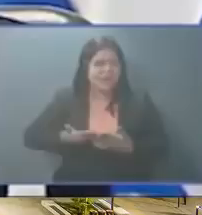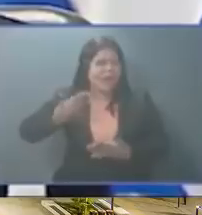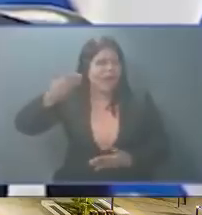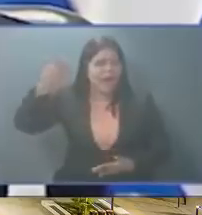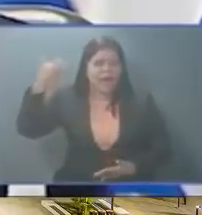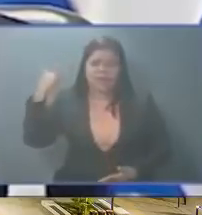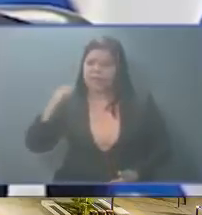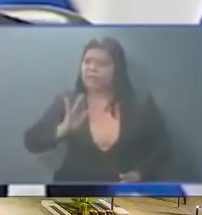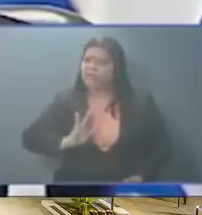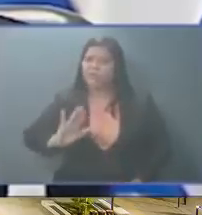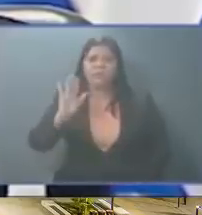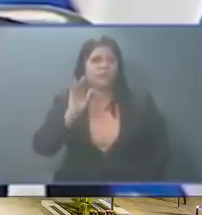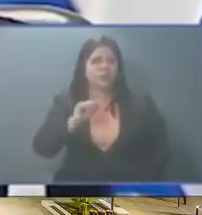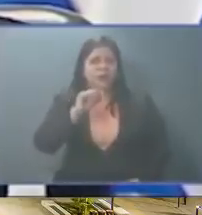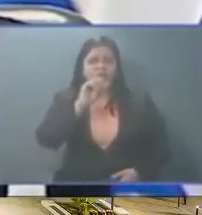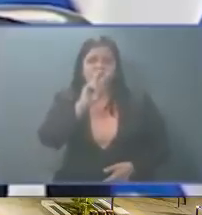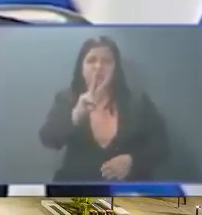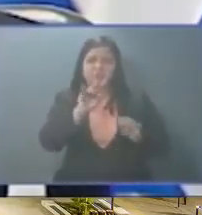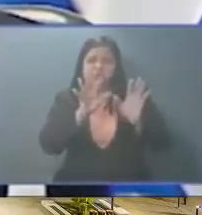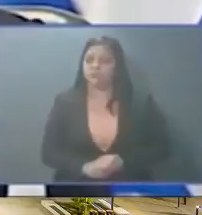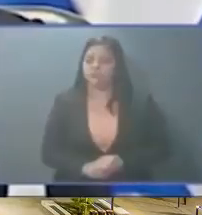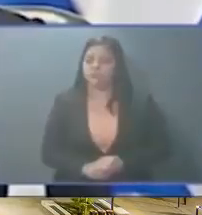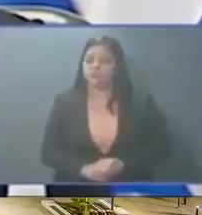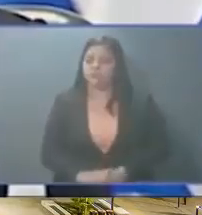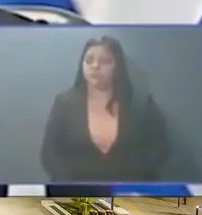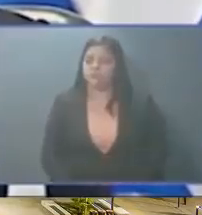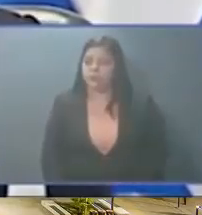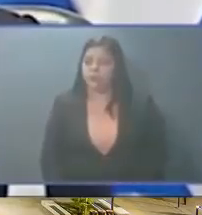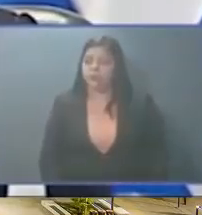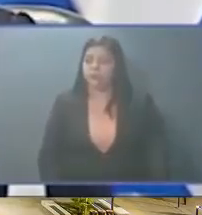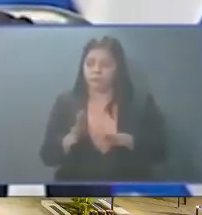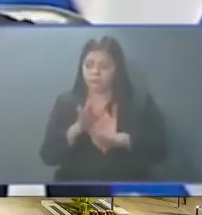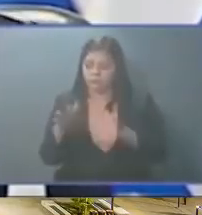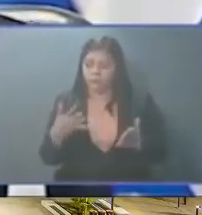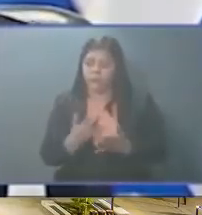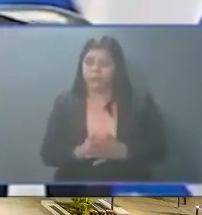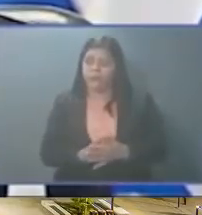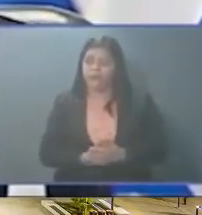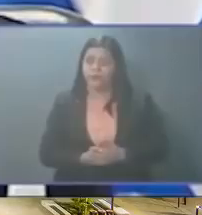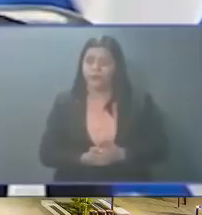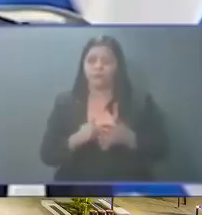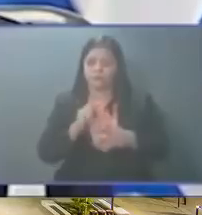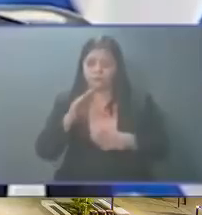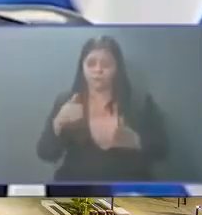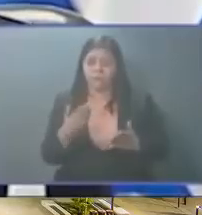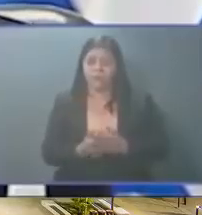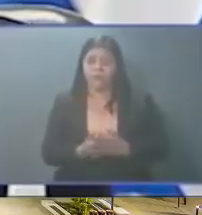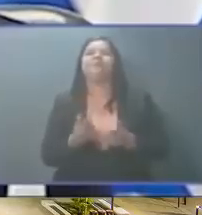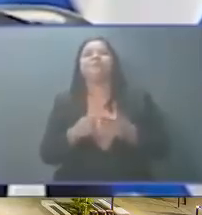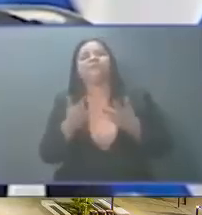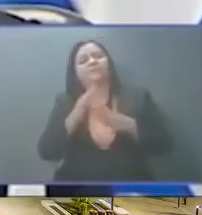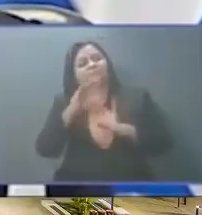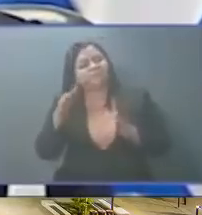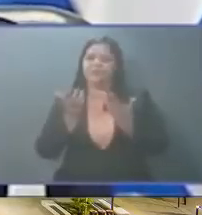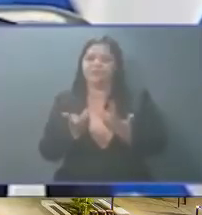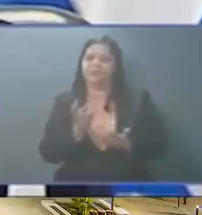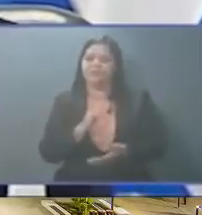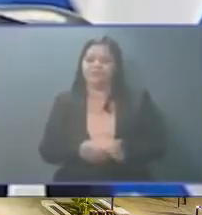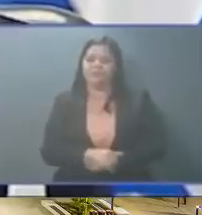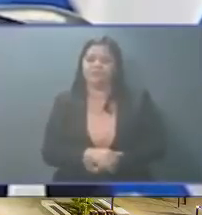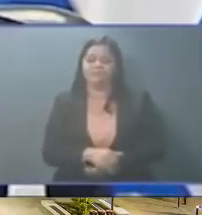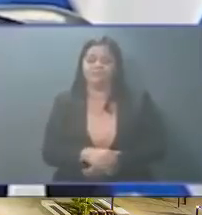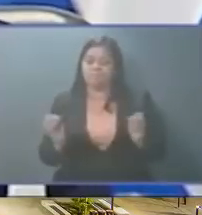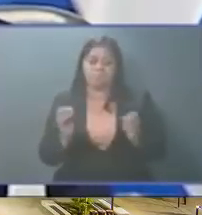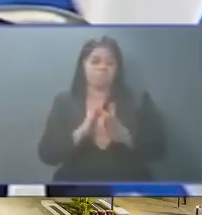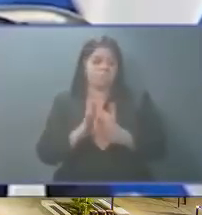tenido en nuestros 219 años de historia útil es muy bueno para proteger a su familia a sus socios ya sus allegados pero